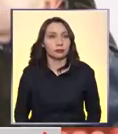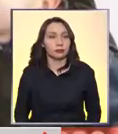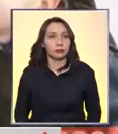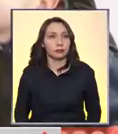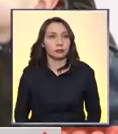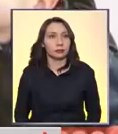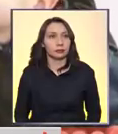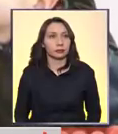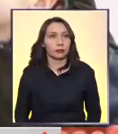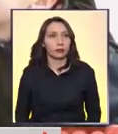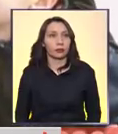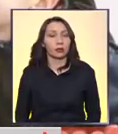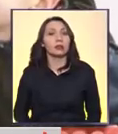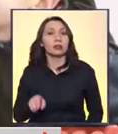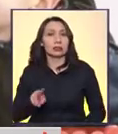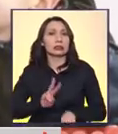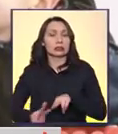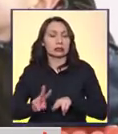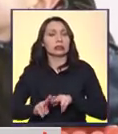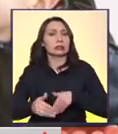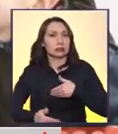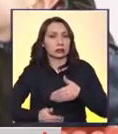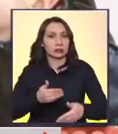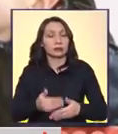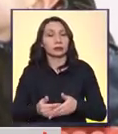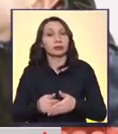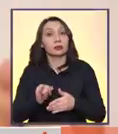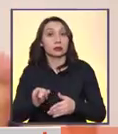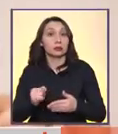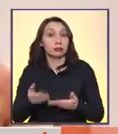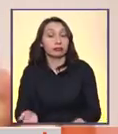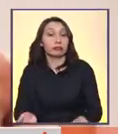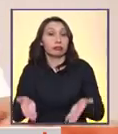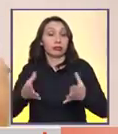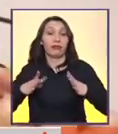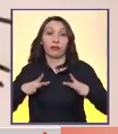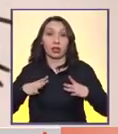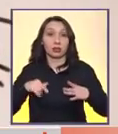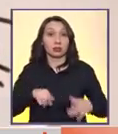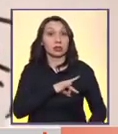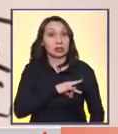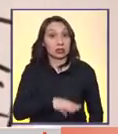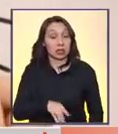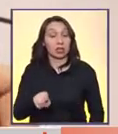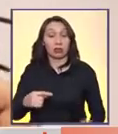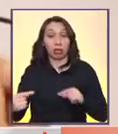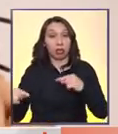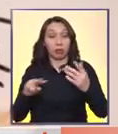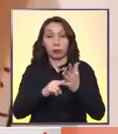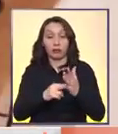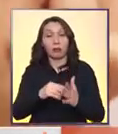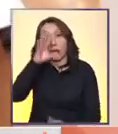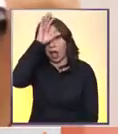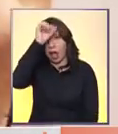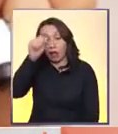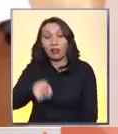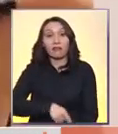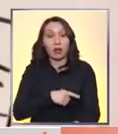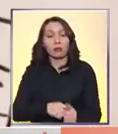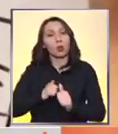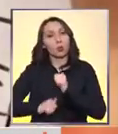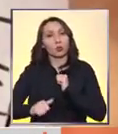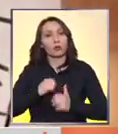Que se desarrollen y que sean felices. No solo en Chile existe este debate. En Argentina, familias que sufren con la